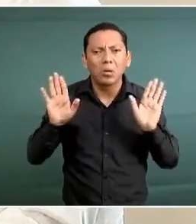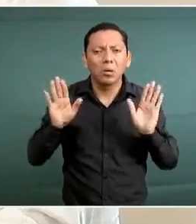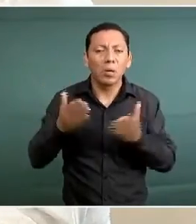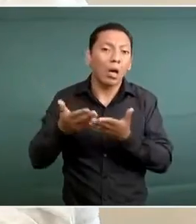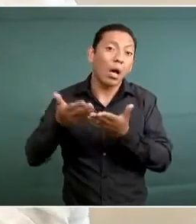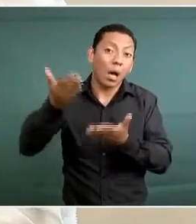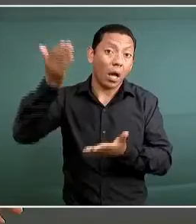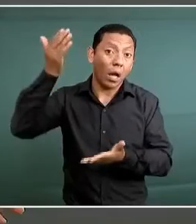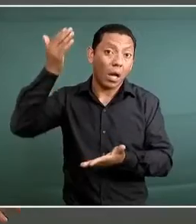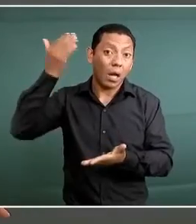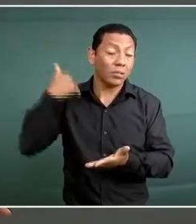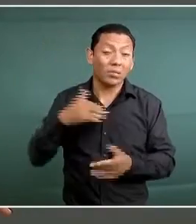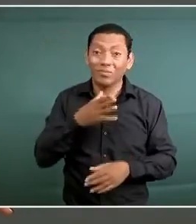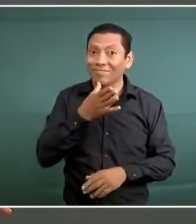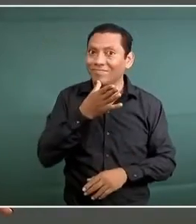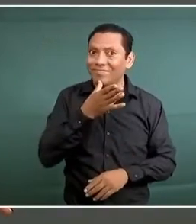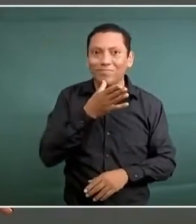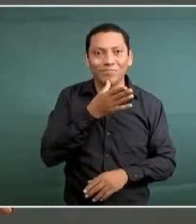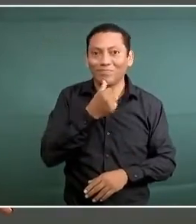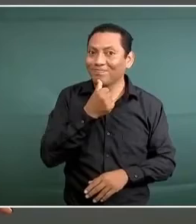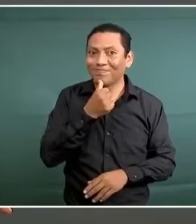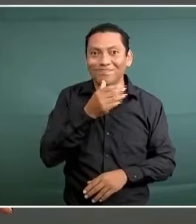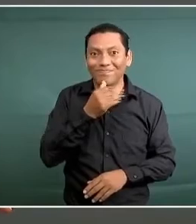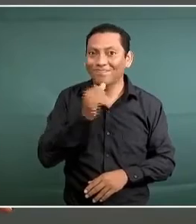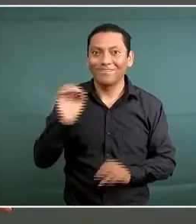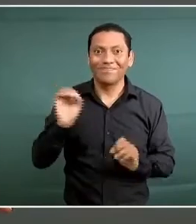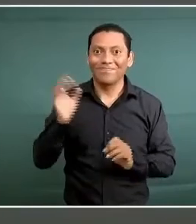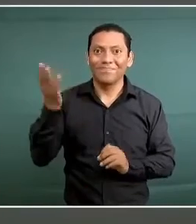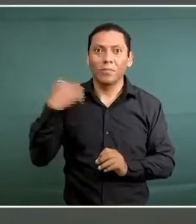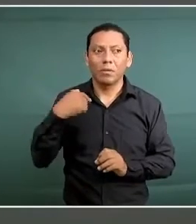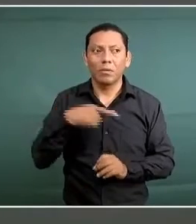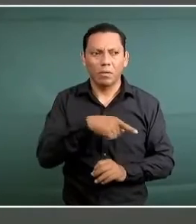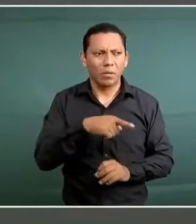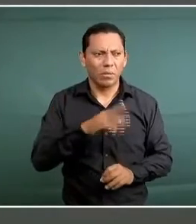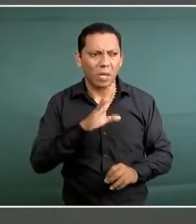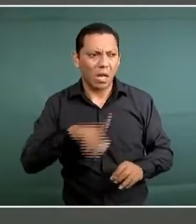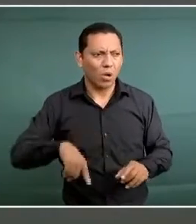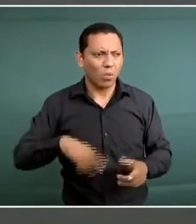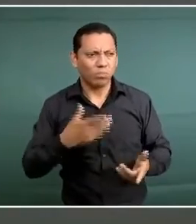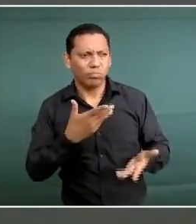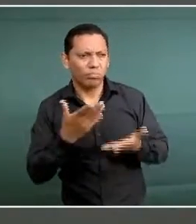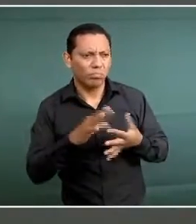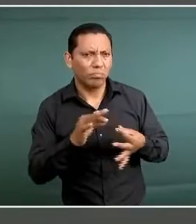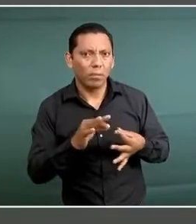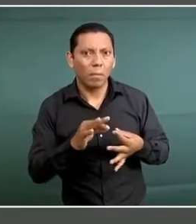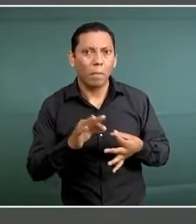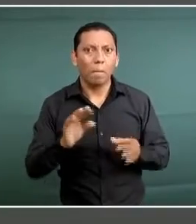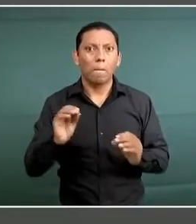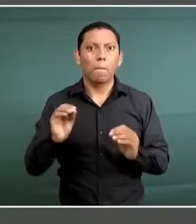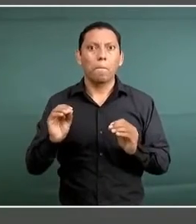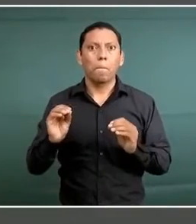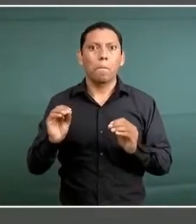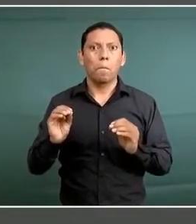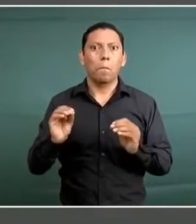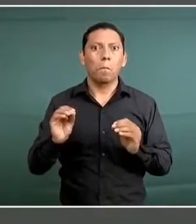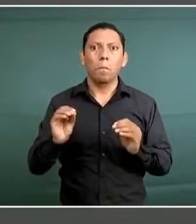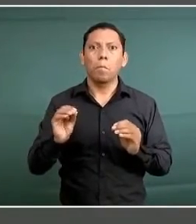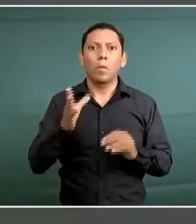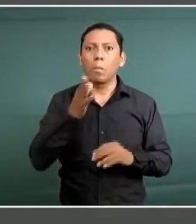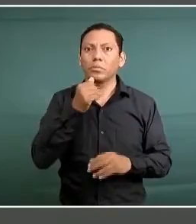no se podía hacer ningún cuestionamiento no se podía tocar al intocable